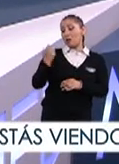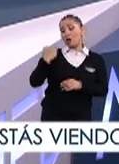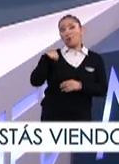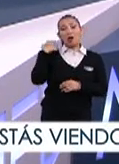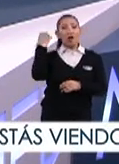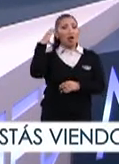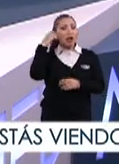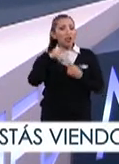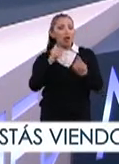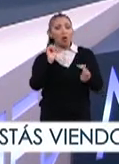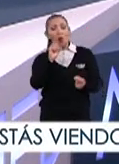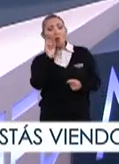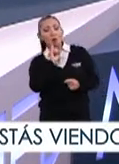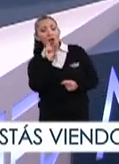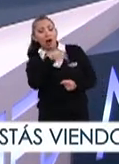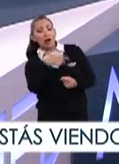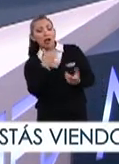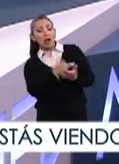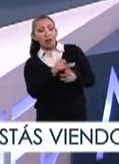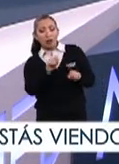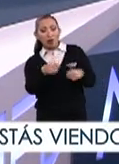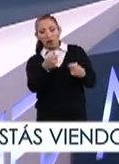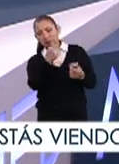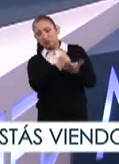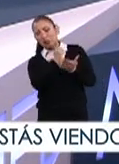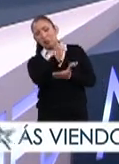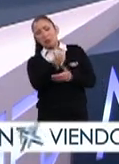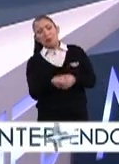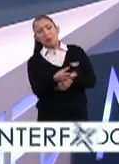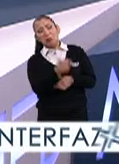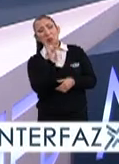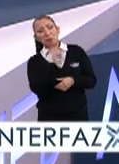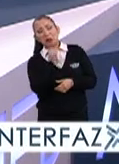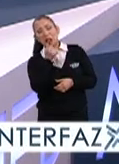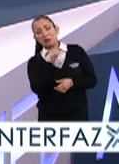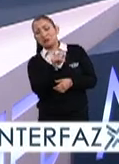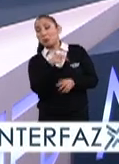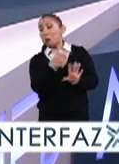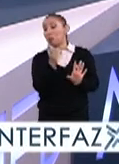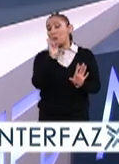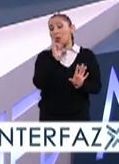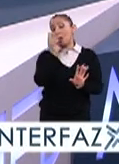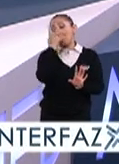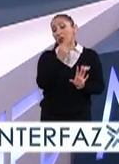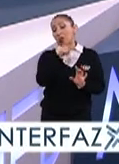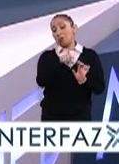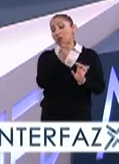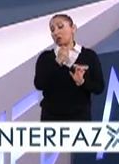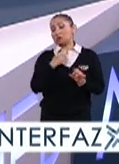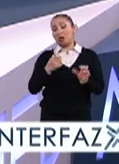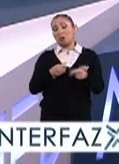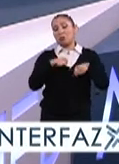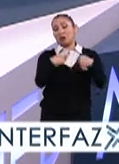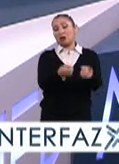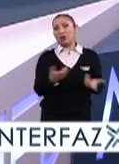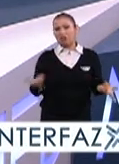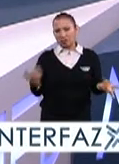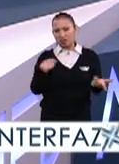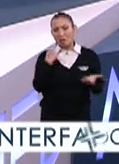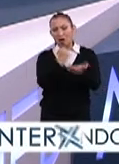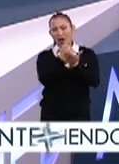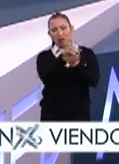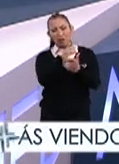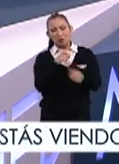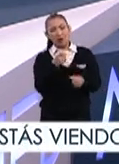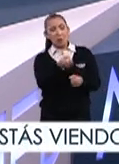de funciones o roles sociales que se les tienen asignadas a las mujeres, y desde luego mediante la identificación ya de conductas estigmatizadas